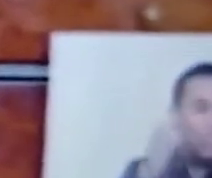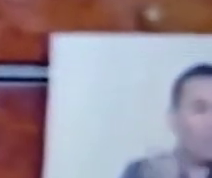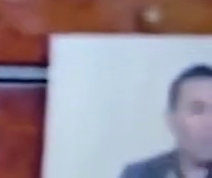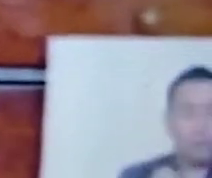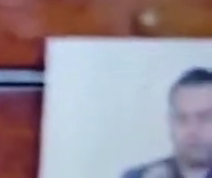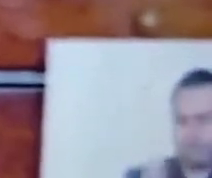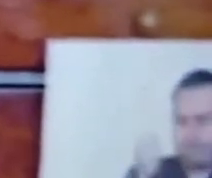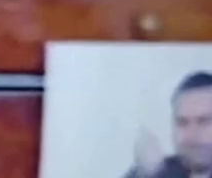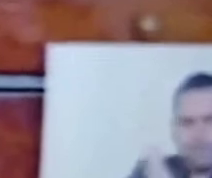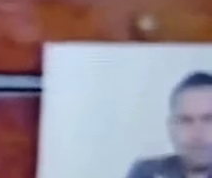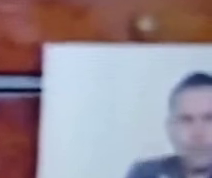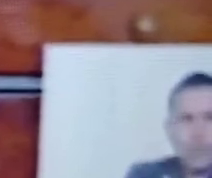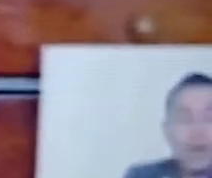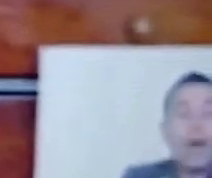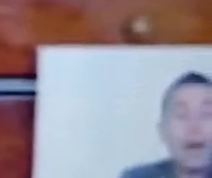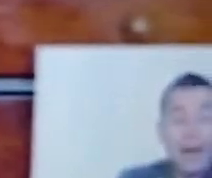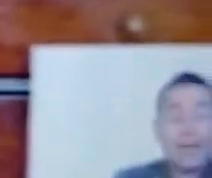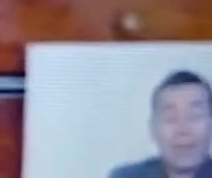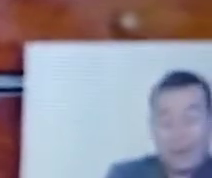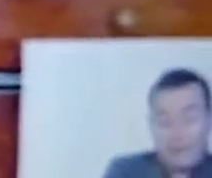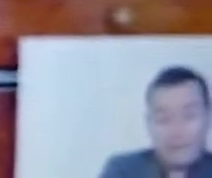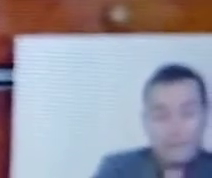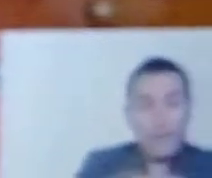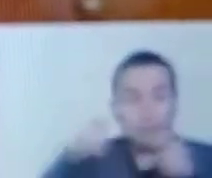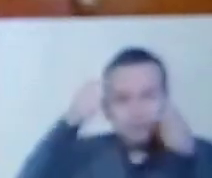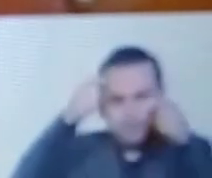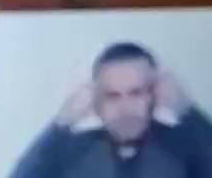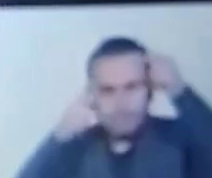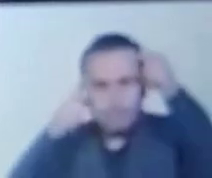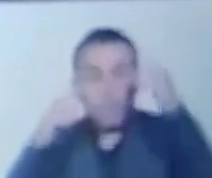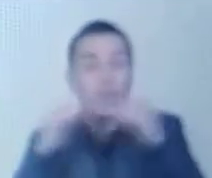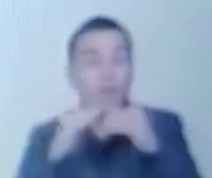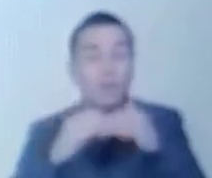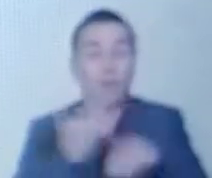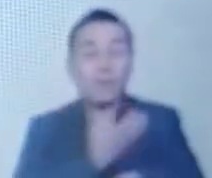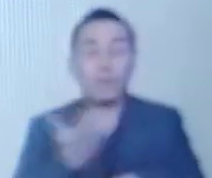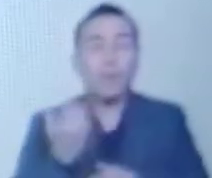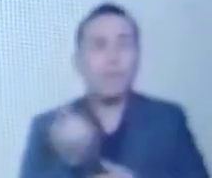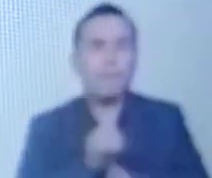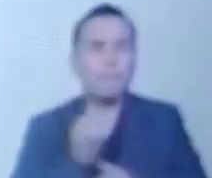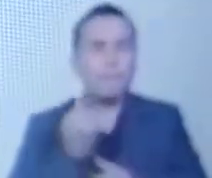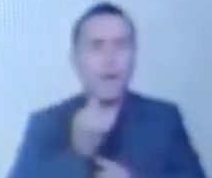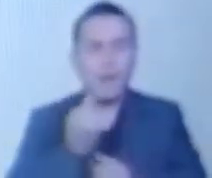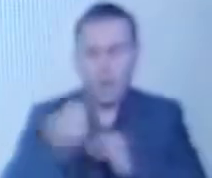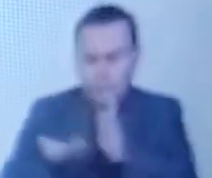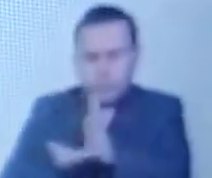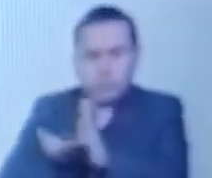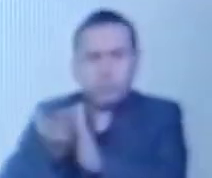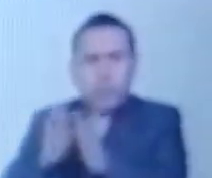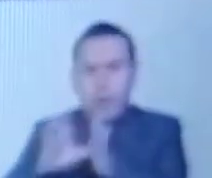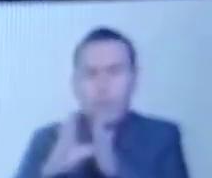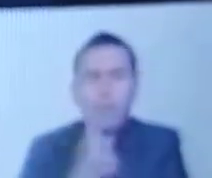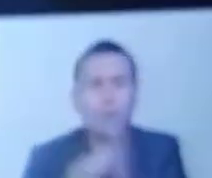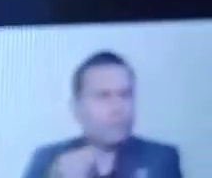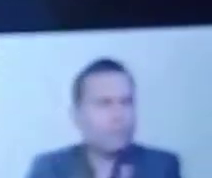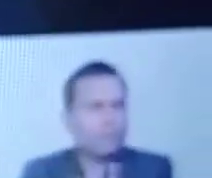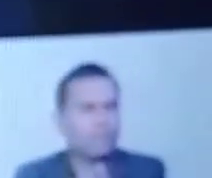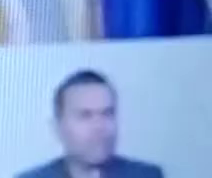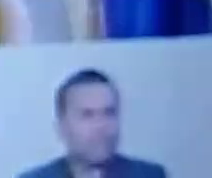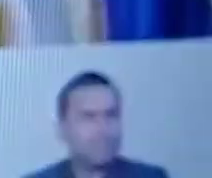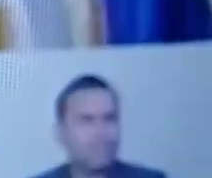el organismo predecesor de las Naciones Unidas, la Liga de Naciones, y la humanidad inició un periodo de alto dinamismo social, cultural, económico y